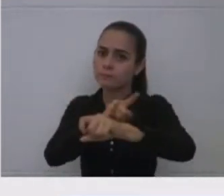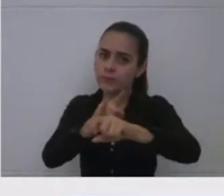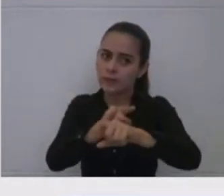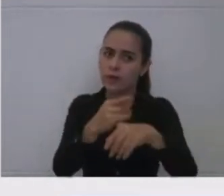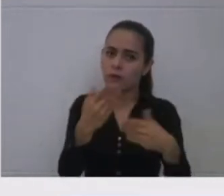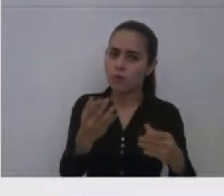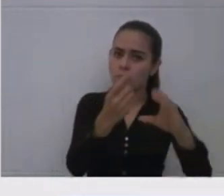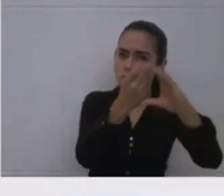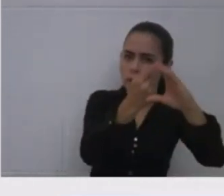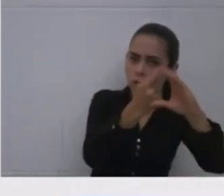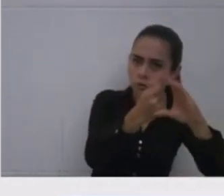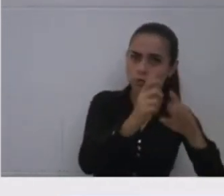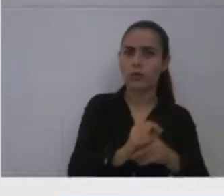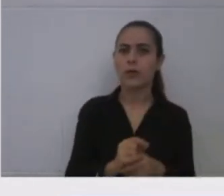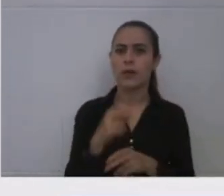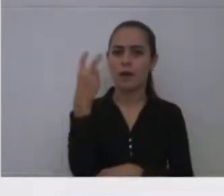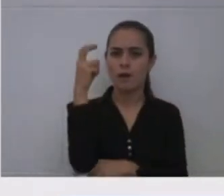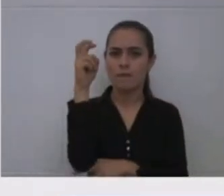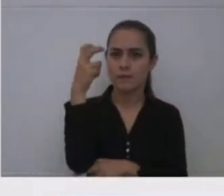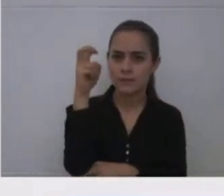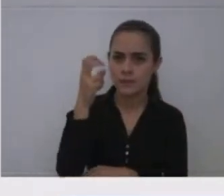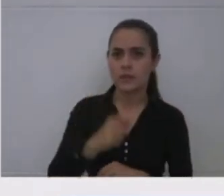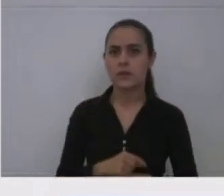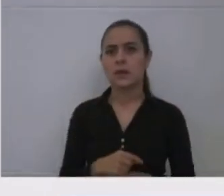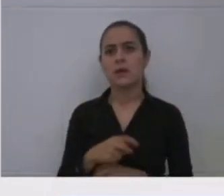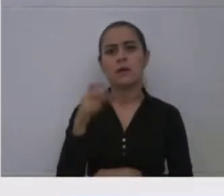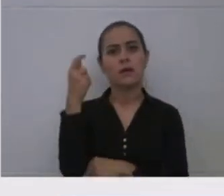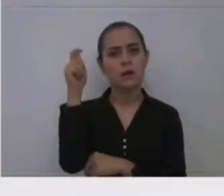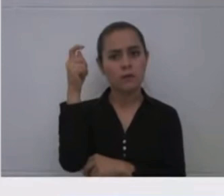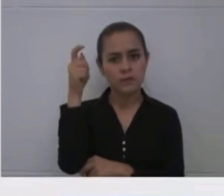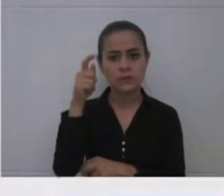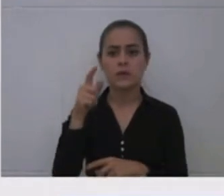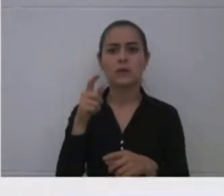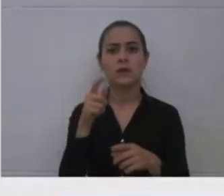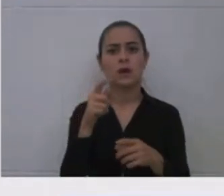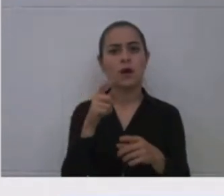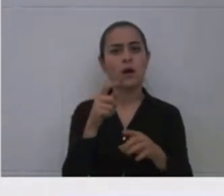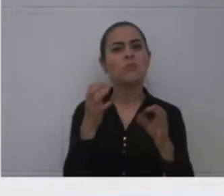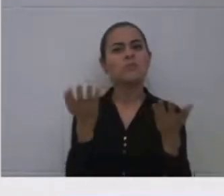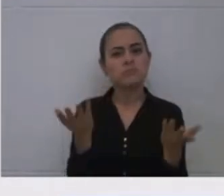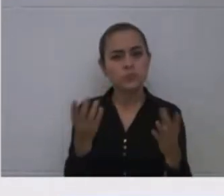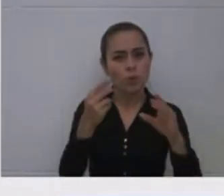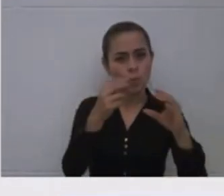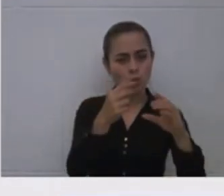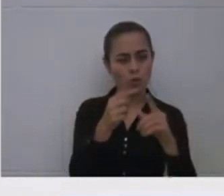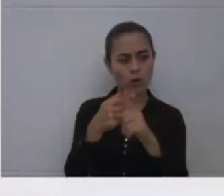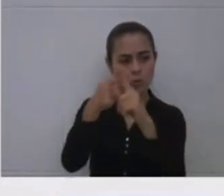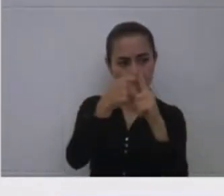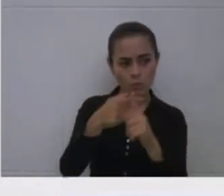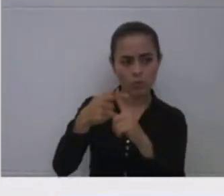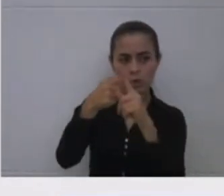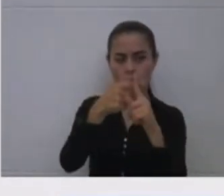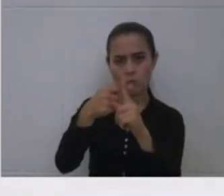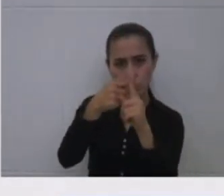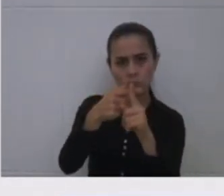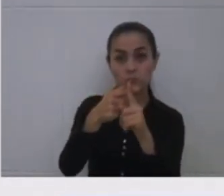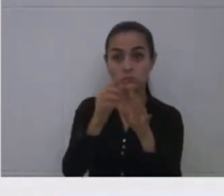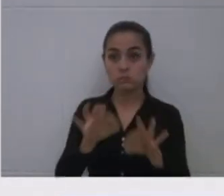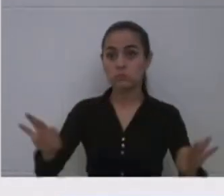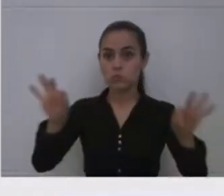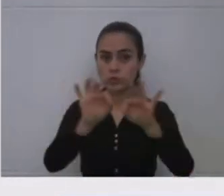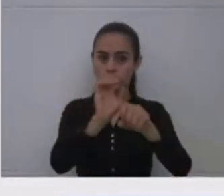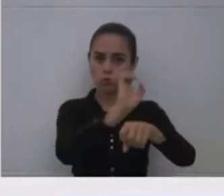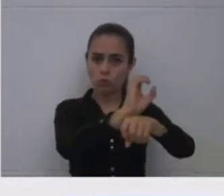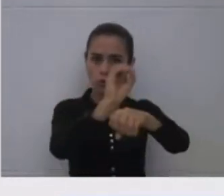ser la Fiscalía, como debería ser la Procuraduría, un organismo independiente que efectivamente ejerza